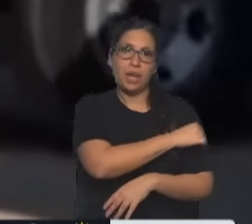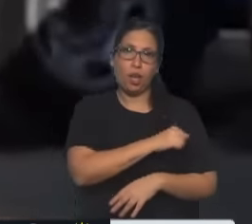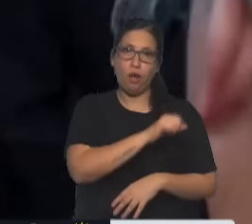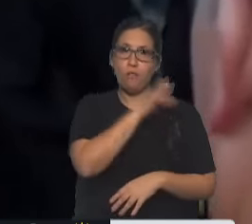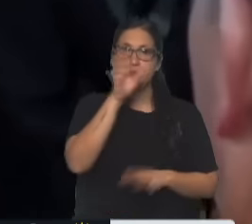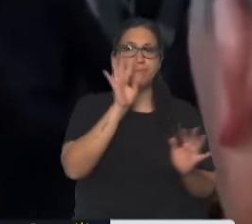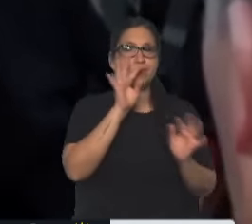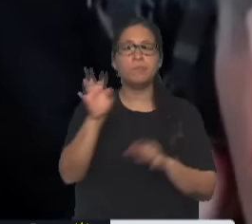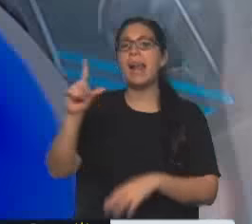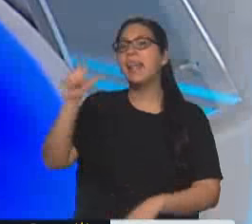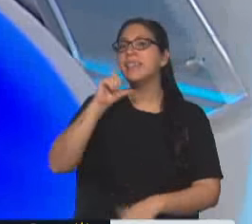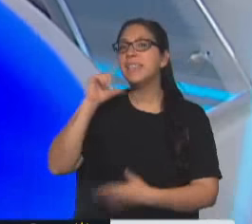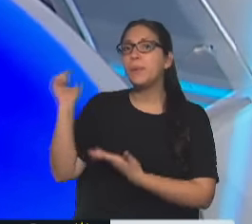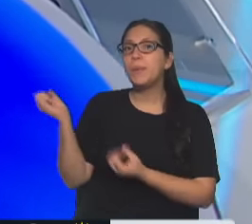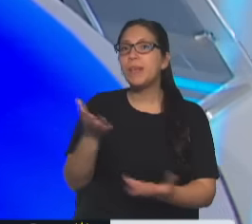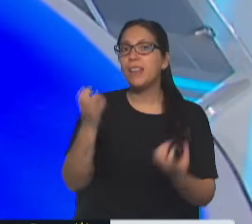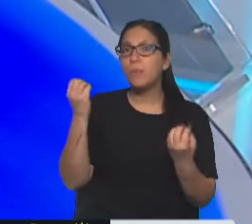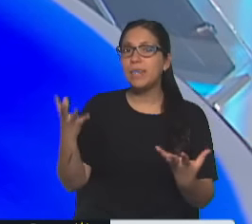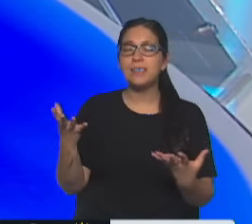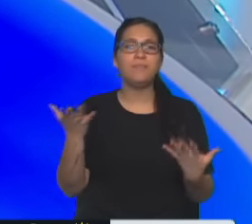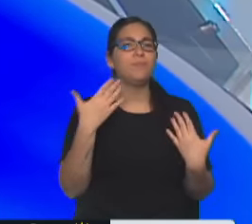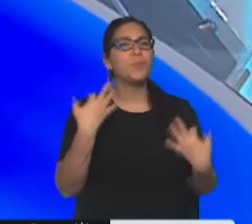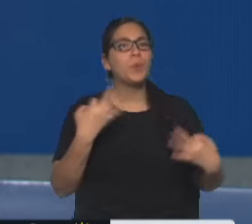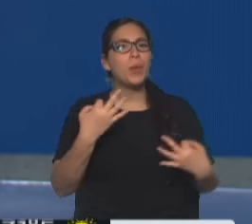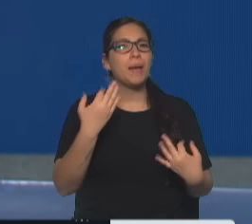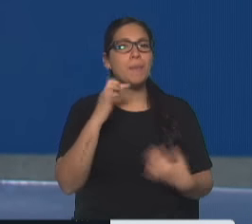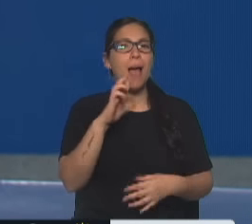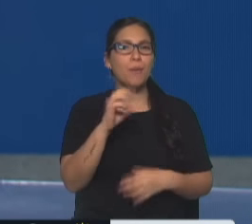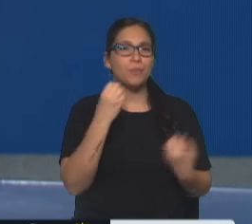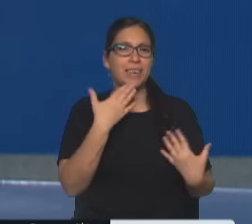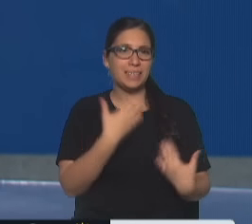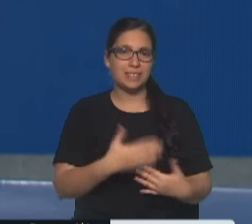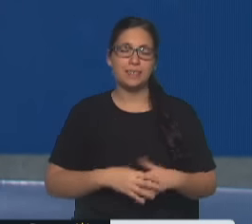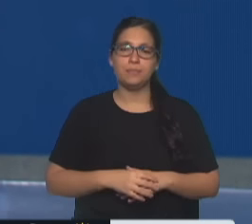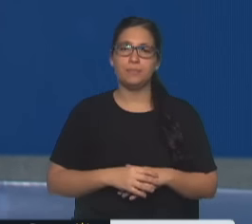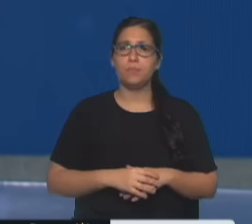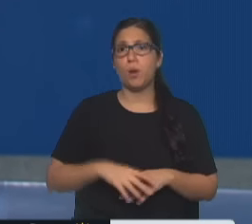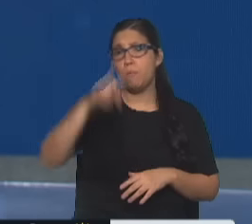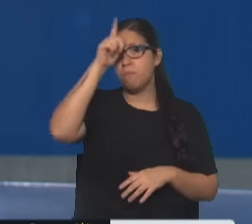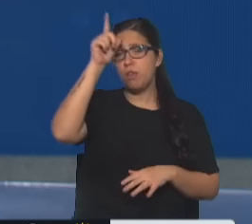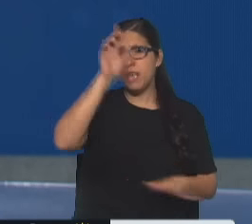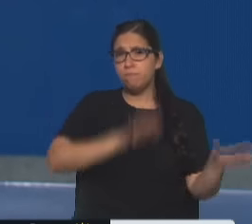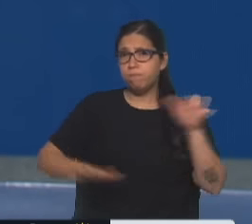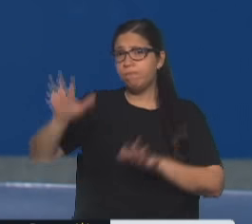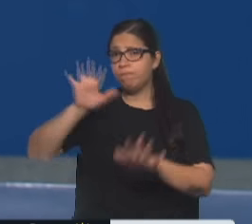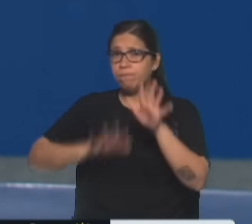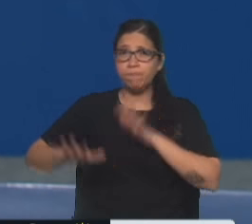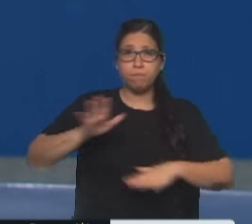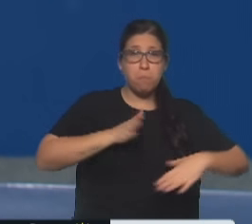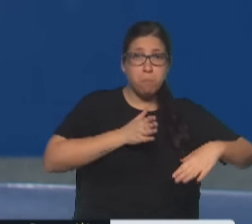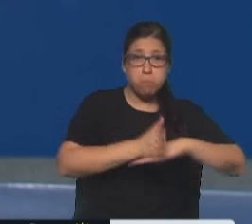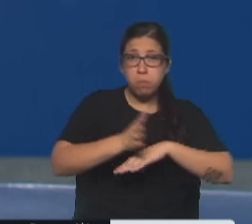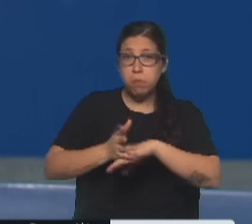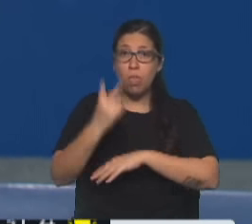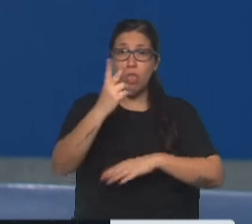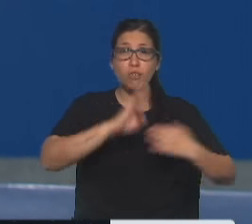Leticia, bienvenida, ¿cómo estamos? Muy bien, Pablo, muchas gracias. Bueno, lo decíamos, ¿no? Un operativo policial a gran escala en 2 favelas de Brasil, más de